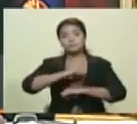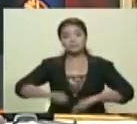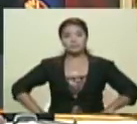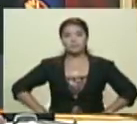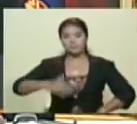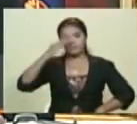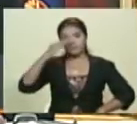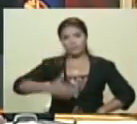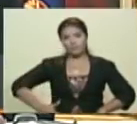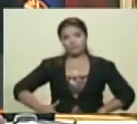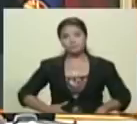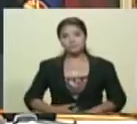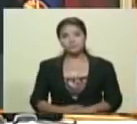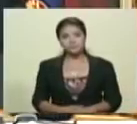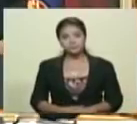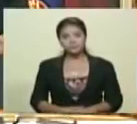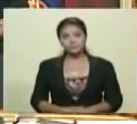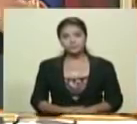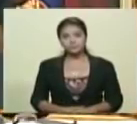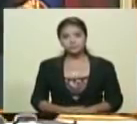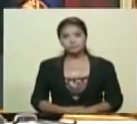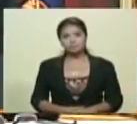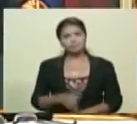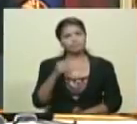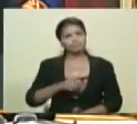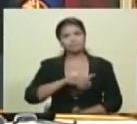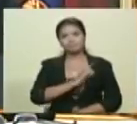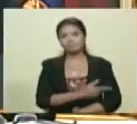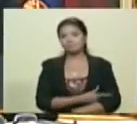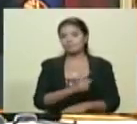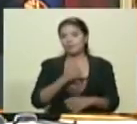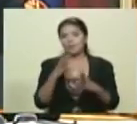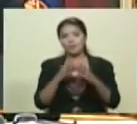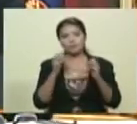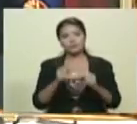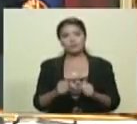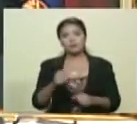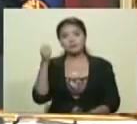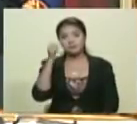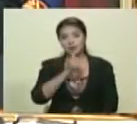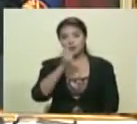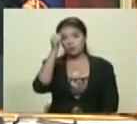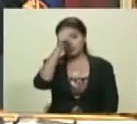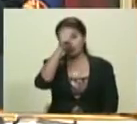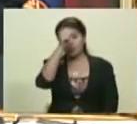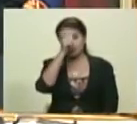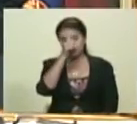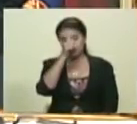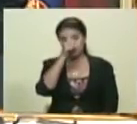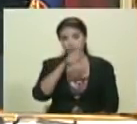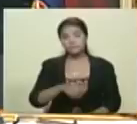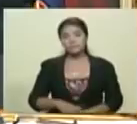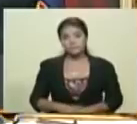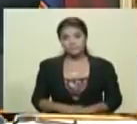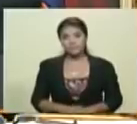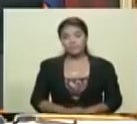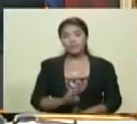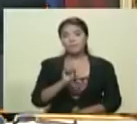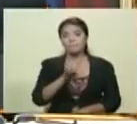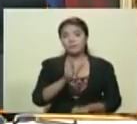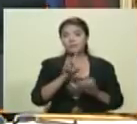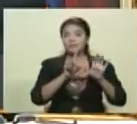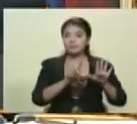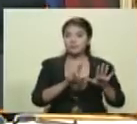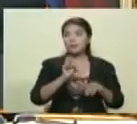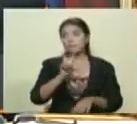Armada Nacional Bolivariana. Y bueno, vamos con todos los hierros, sábado y domingo. Serán 26 y 27,